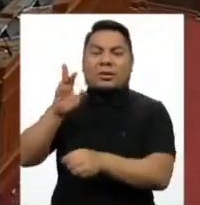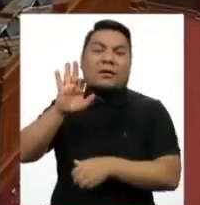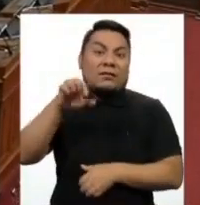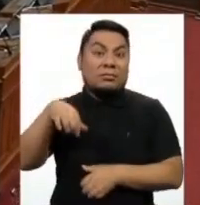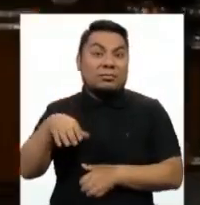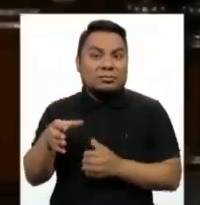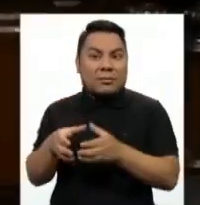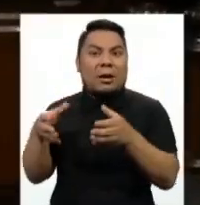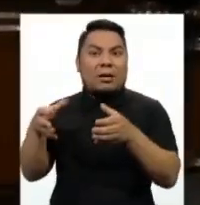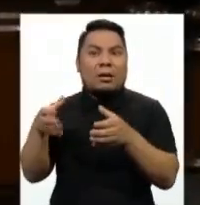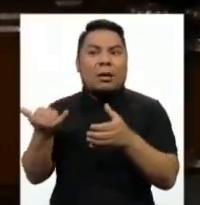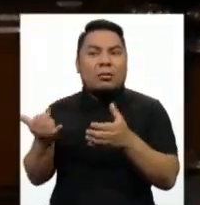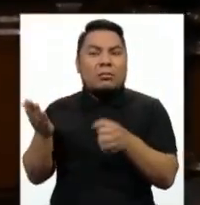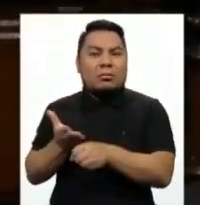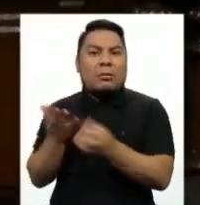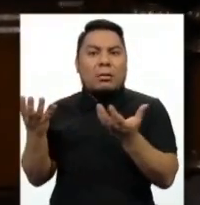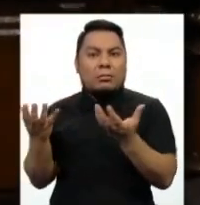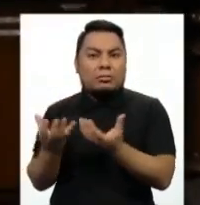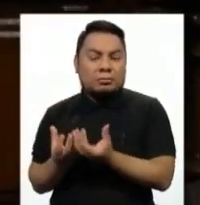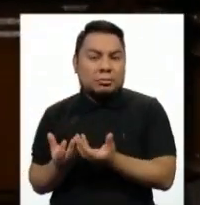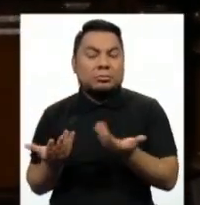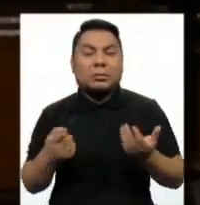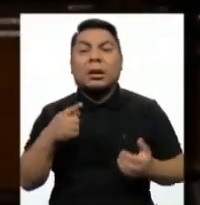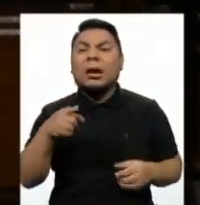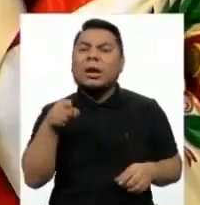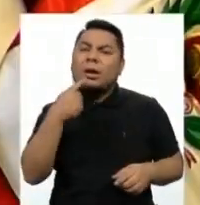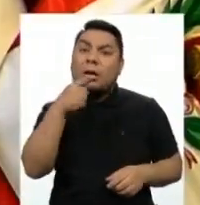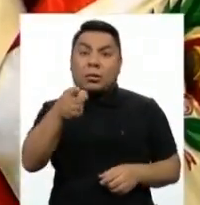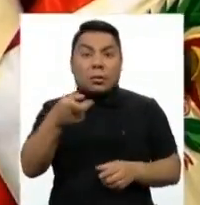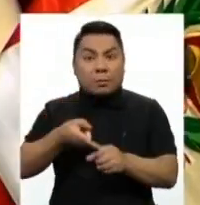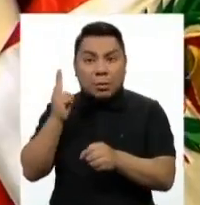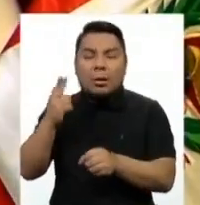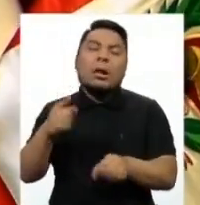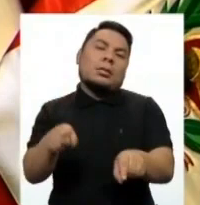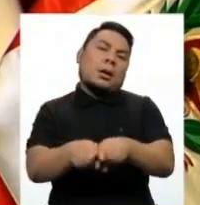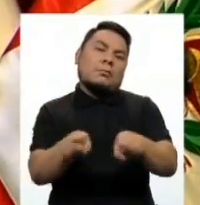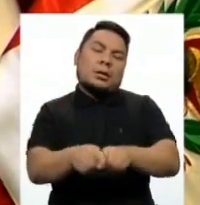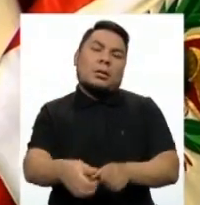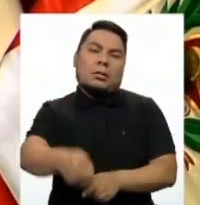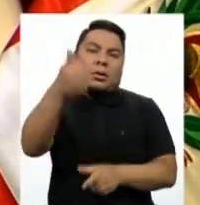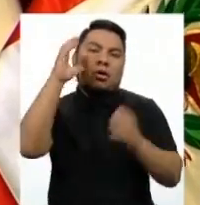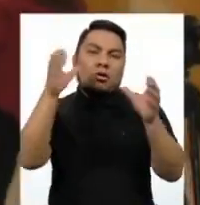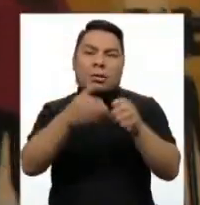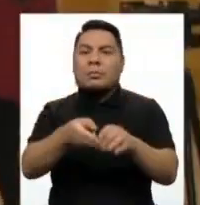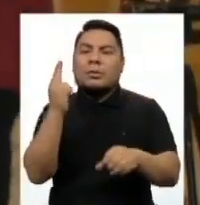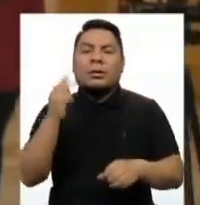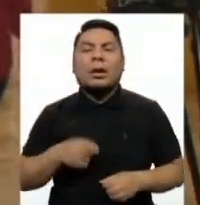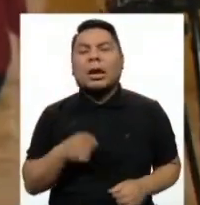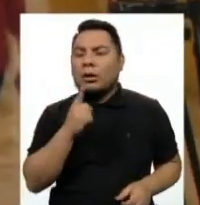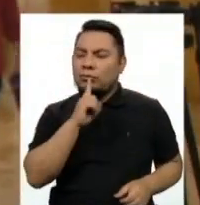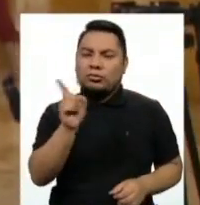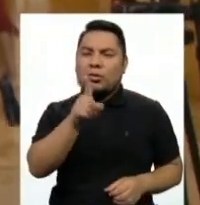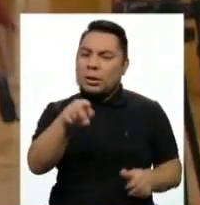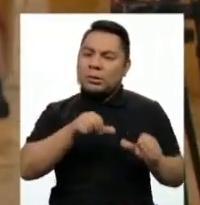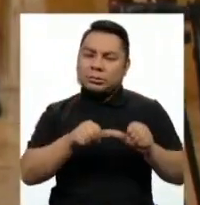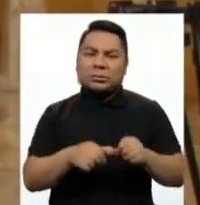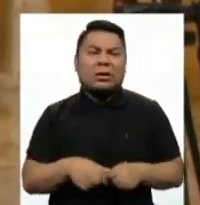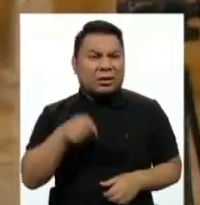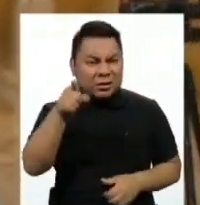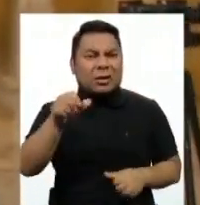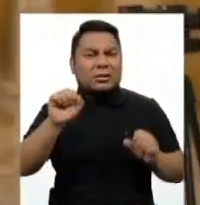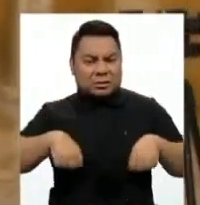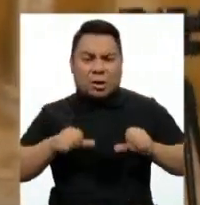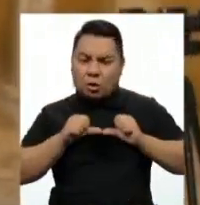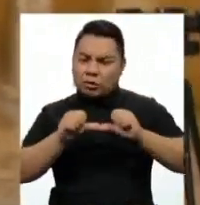con mayoría implicaría su salida de la presidencia del Congreso tampoco es compartida. Él puede continuar siendo presidente del